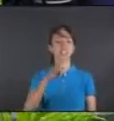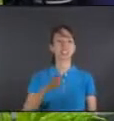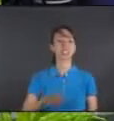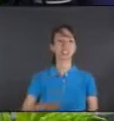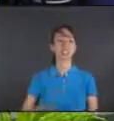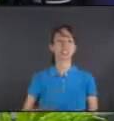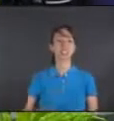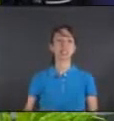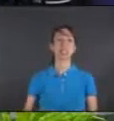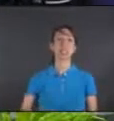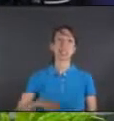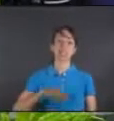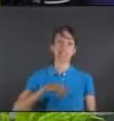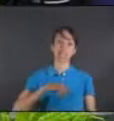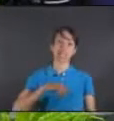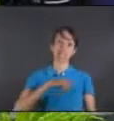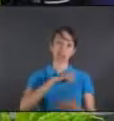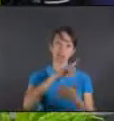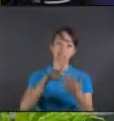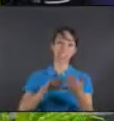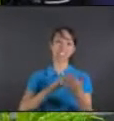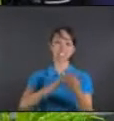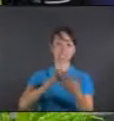un novillo sin defecto.